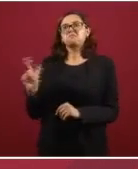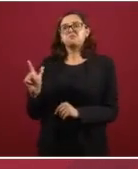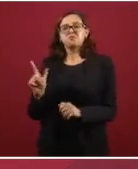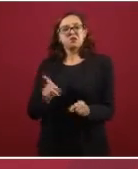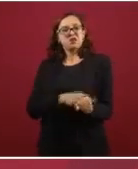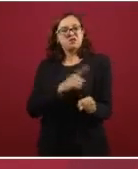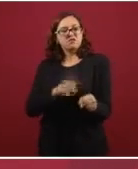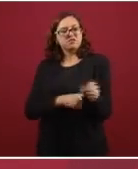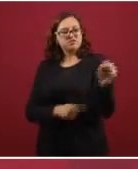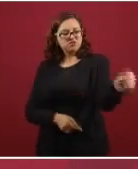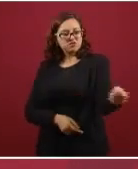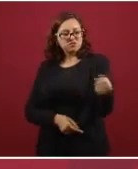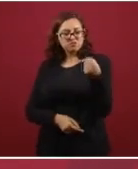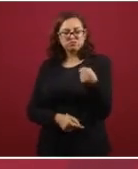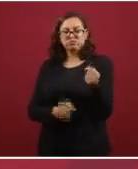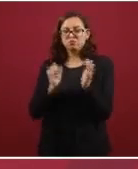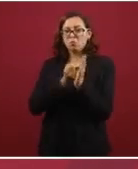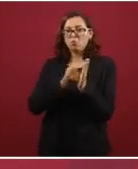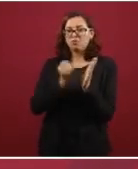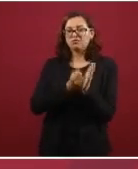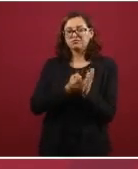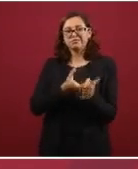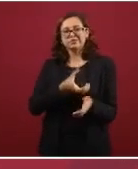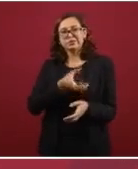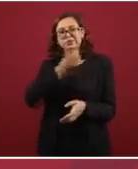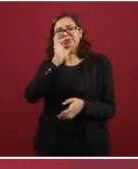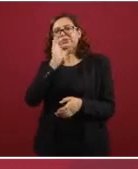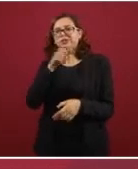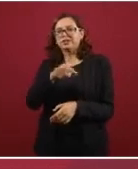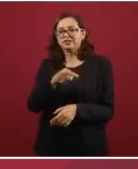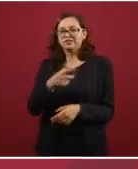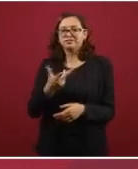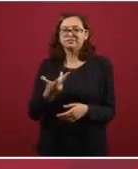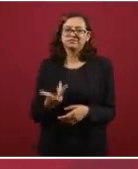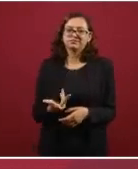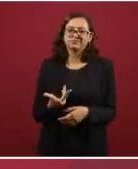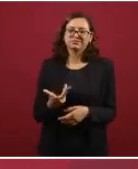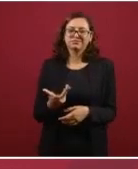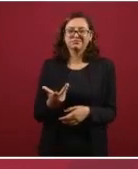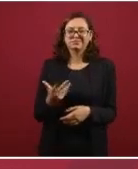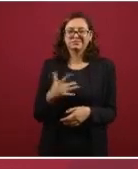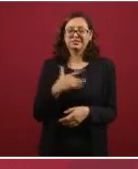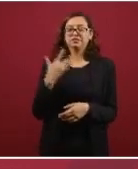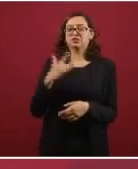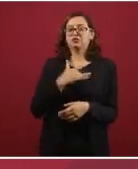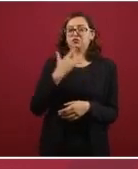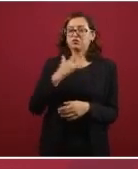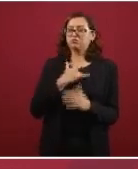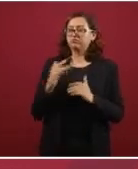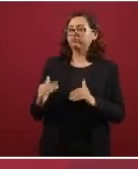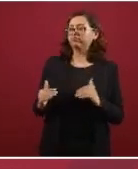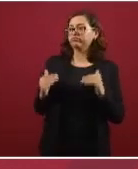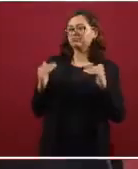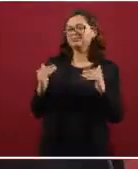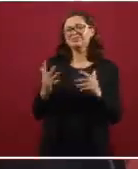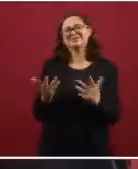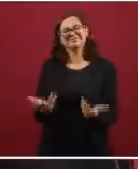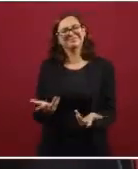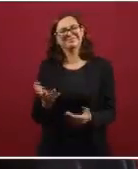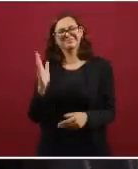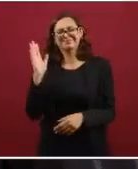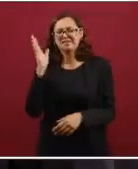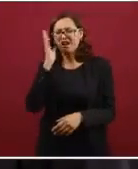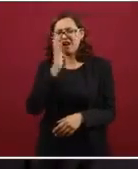refresco embotellado, como sucede en algunas regiones del país, en